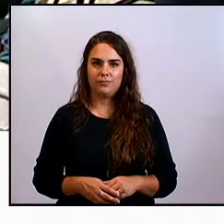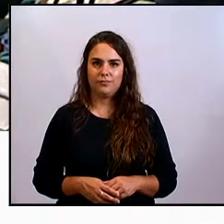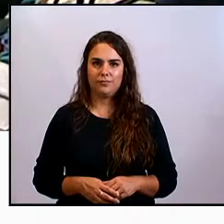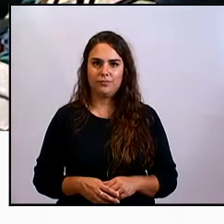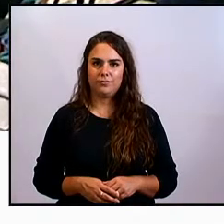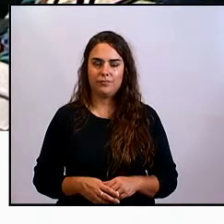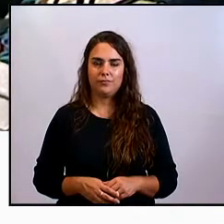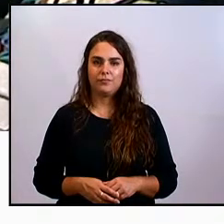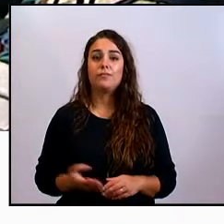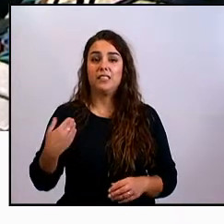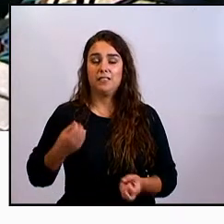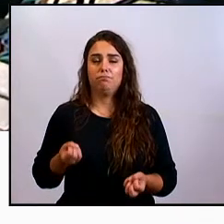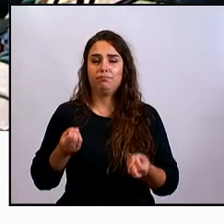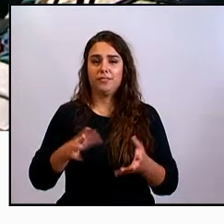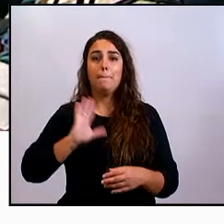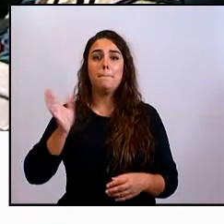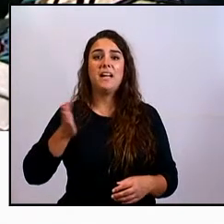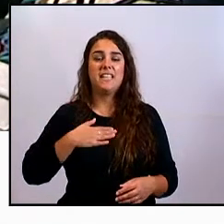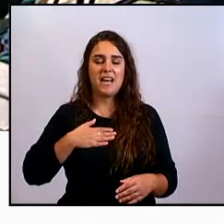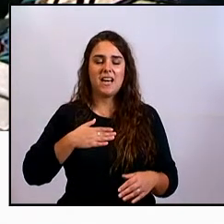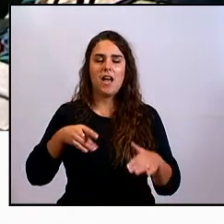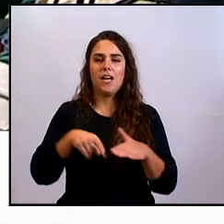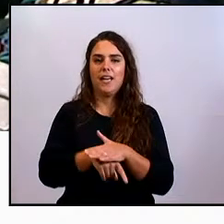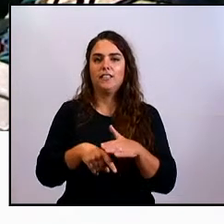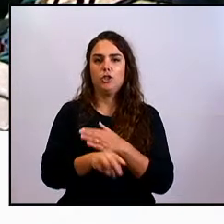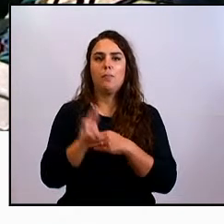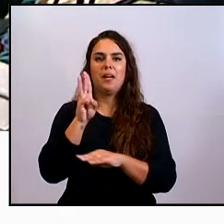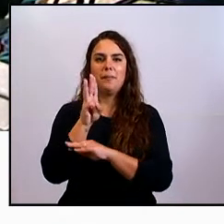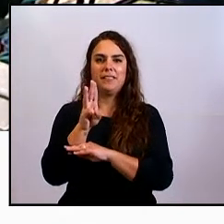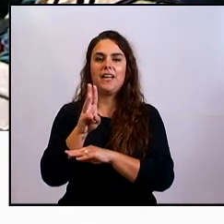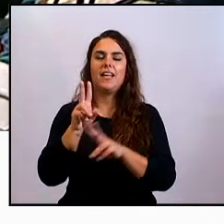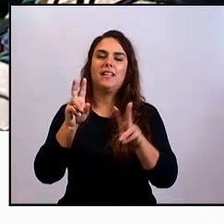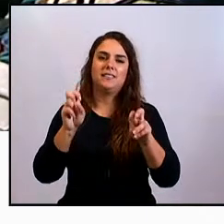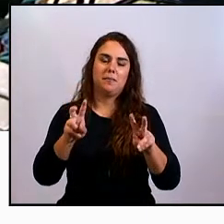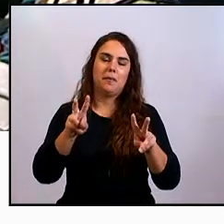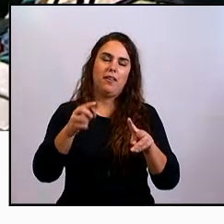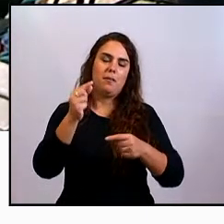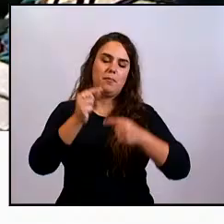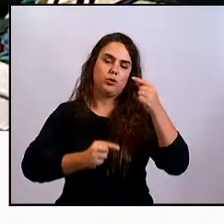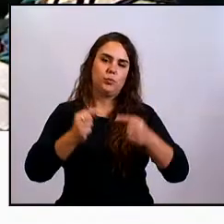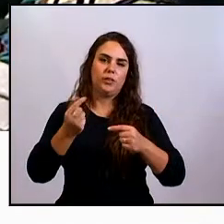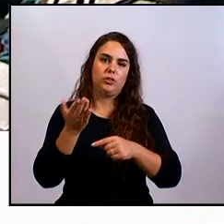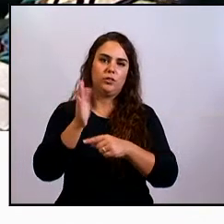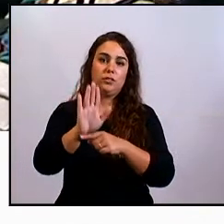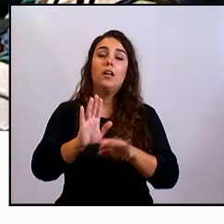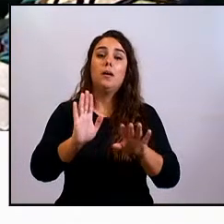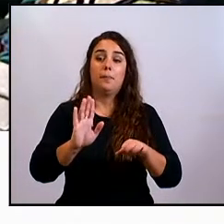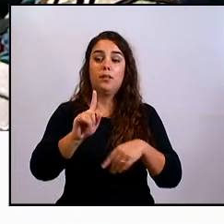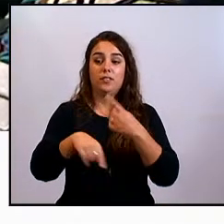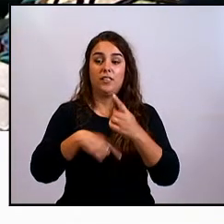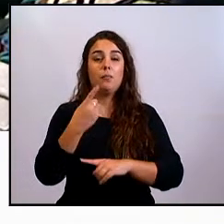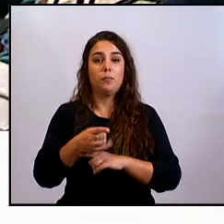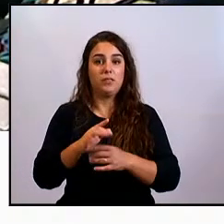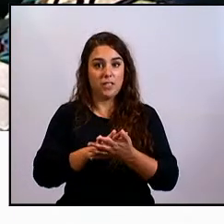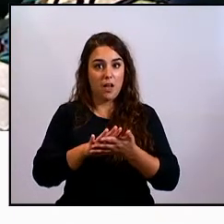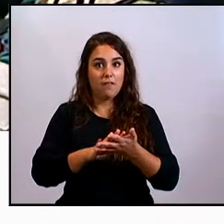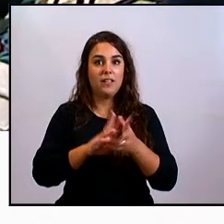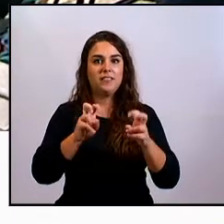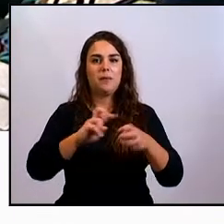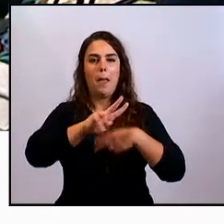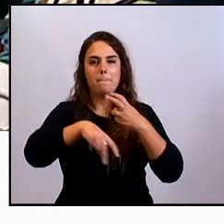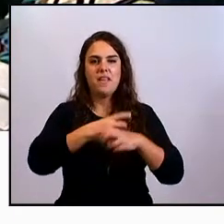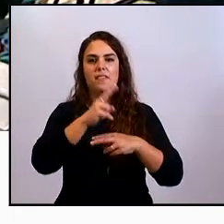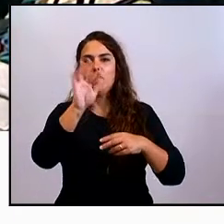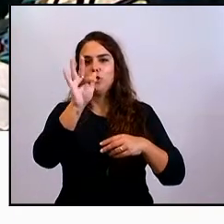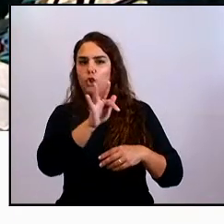Haya anunciado que mañana empezará la tramitación parlamentaria de estas cuentas. Se va a hablar y negociar mucho enmiendas a la totalidad, enmiendas